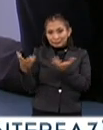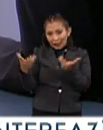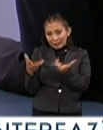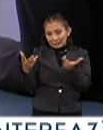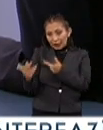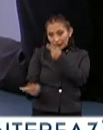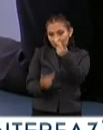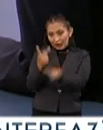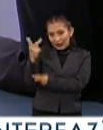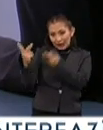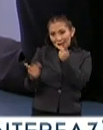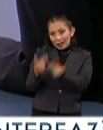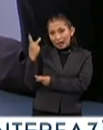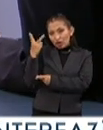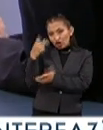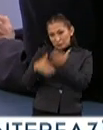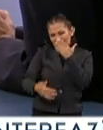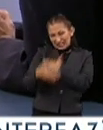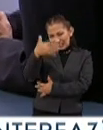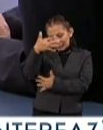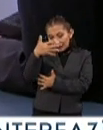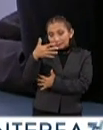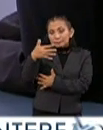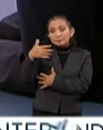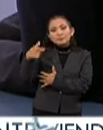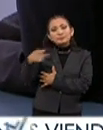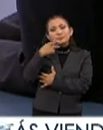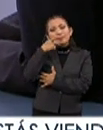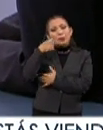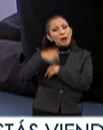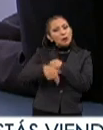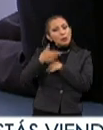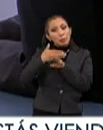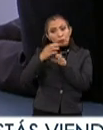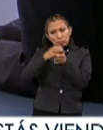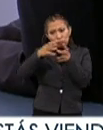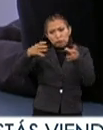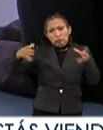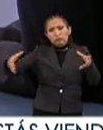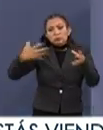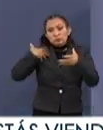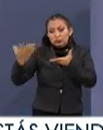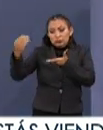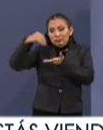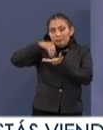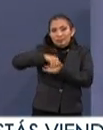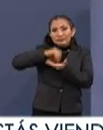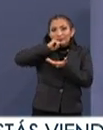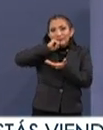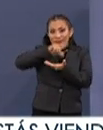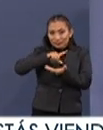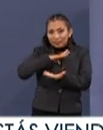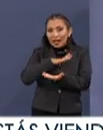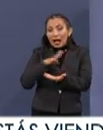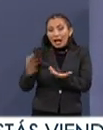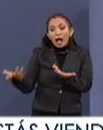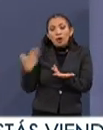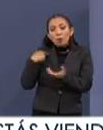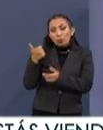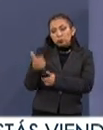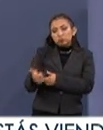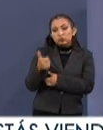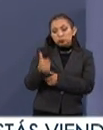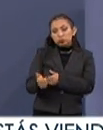producida en la encuesta intercensal 2015, pues nos habla de cifras ya muy grandes porque se incorpora el elemento de la